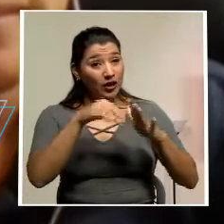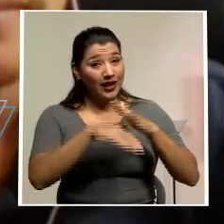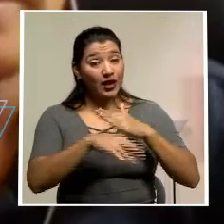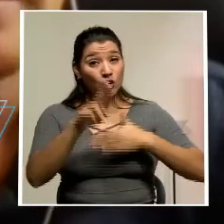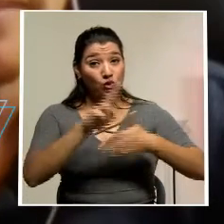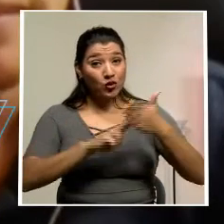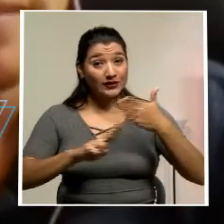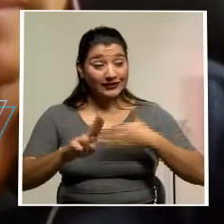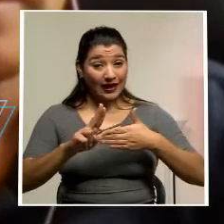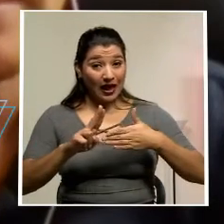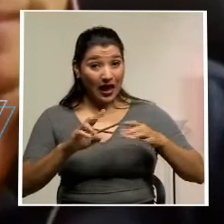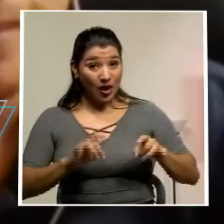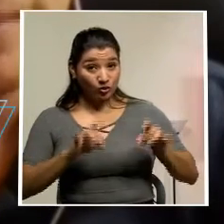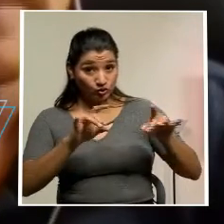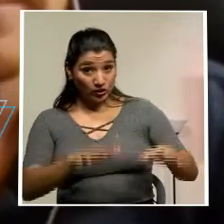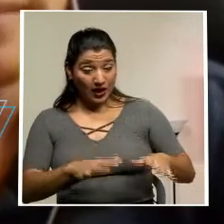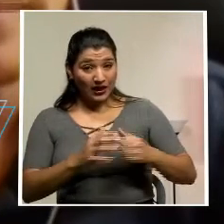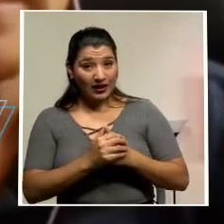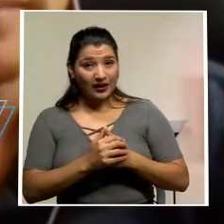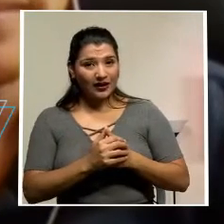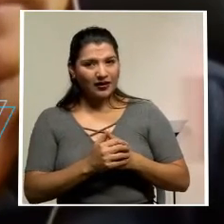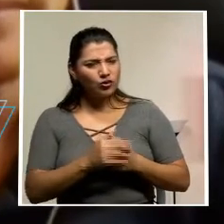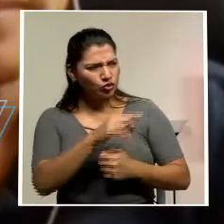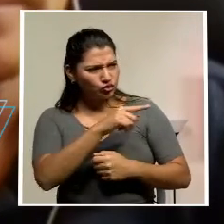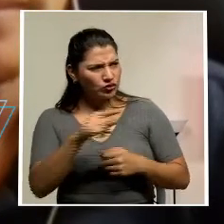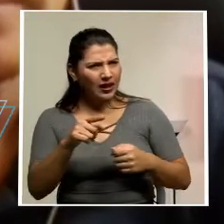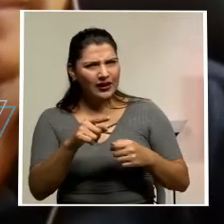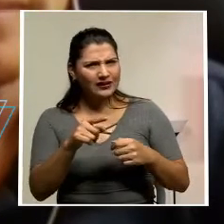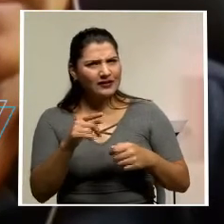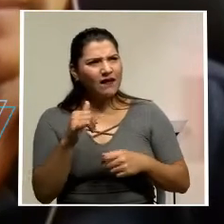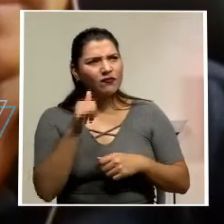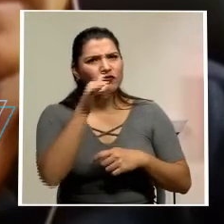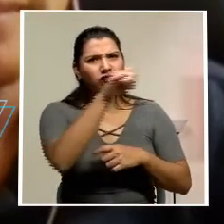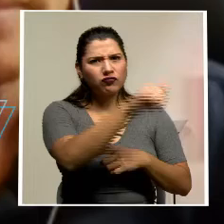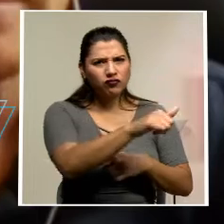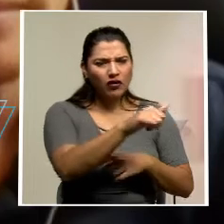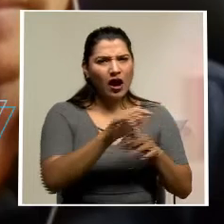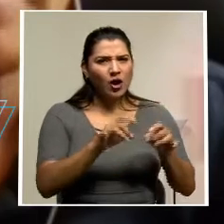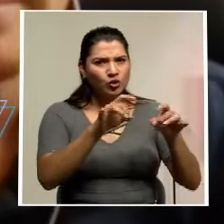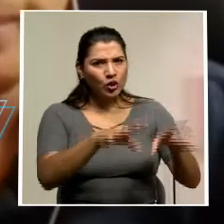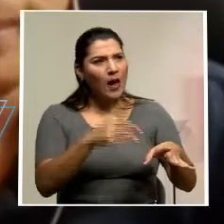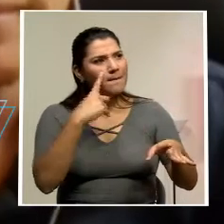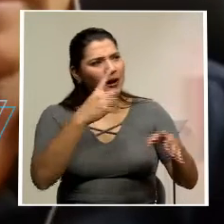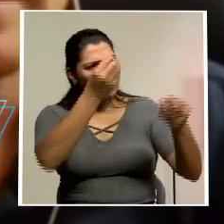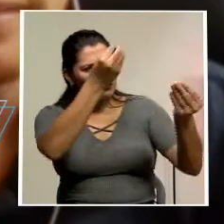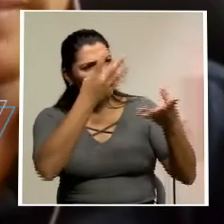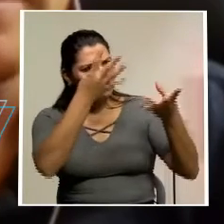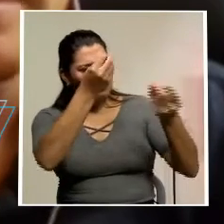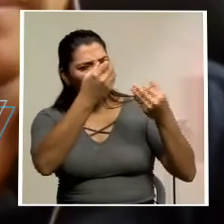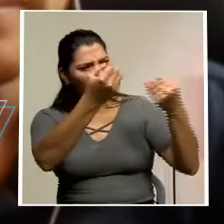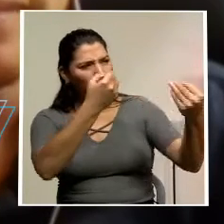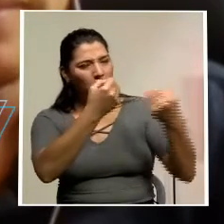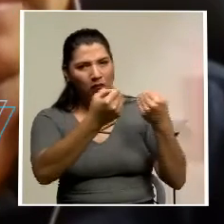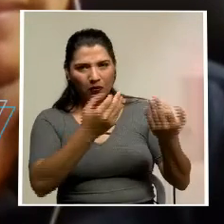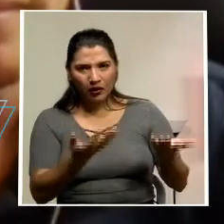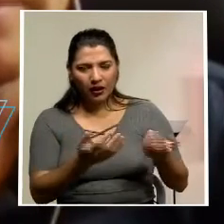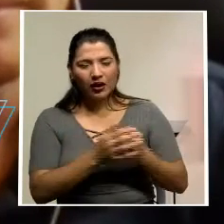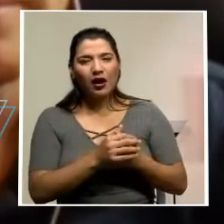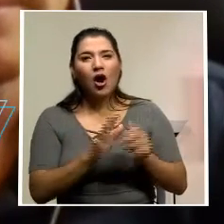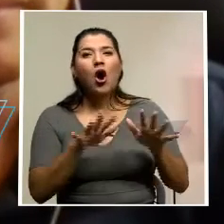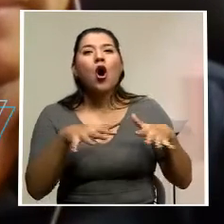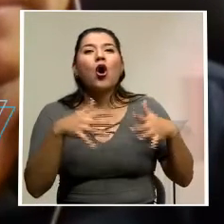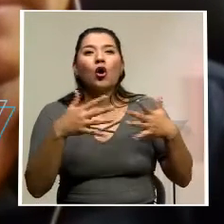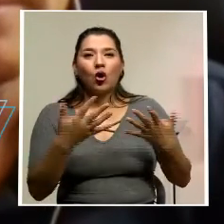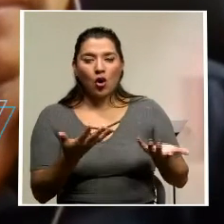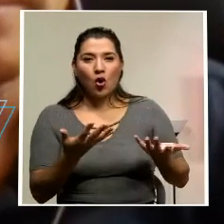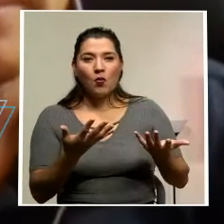de Australia. Incluso algunos de ustedes viajaron allá para intercambiar conocimientos. ¿Cómo fue que ellos,